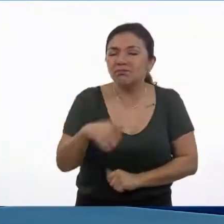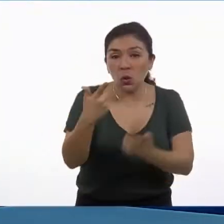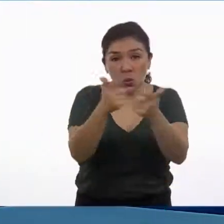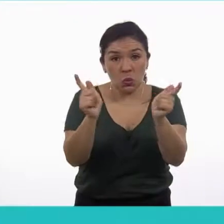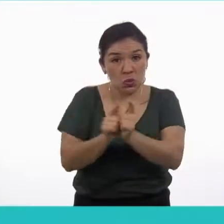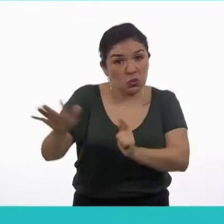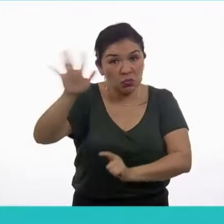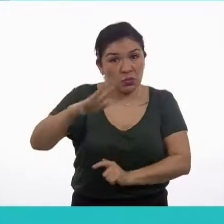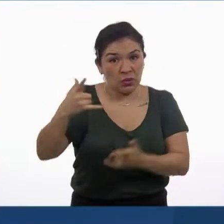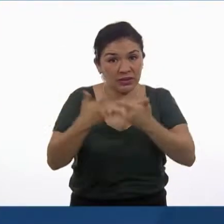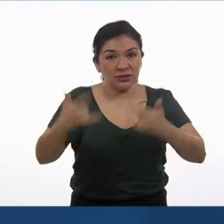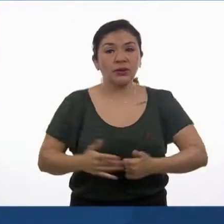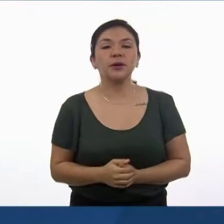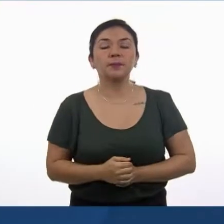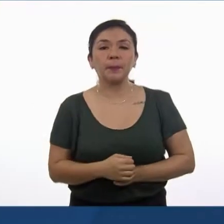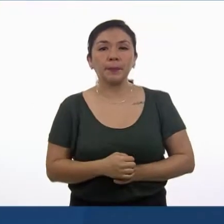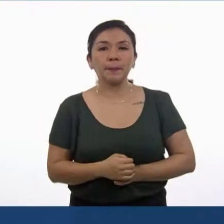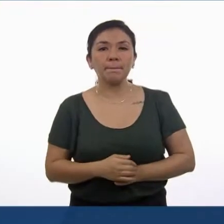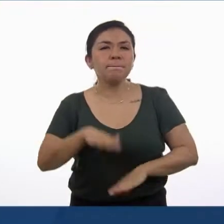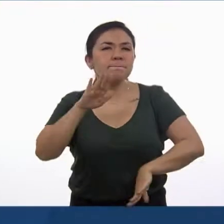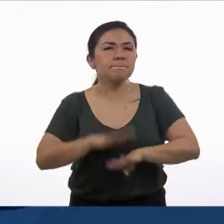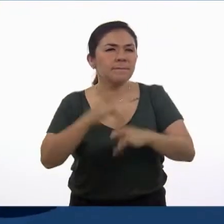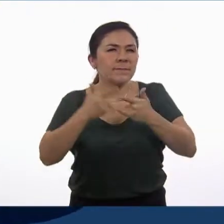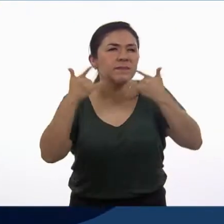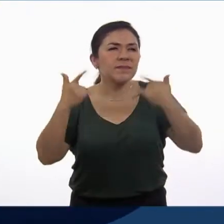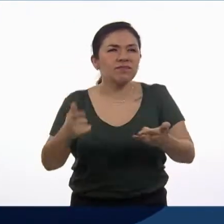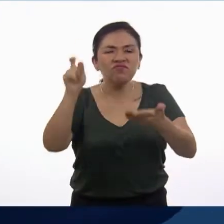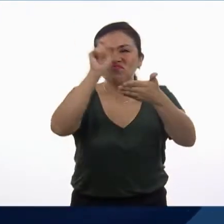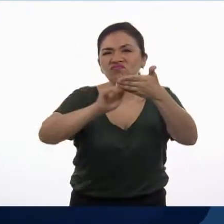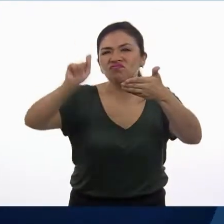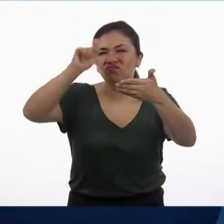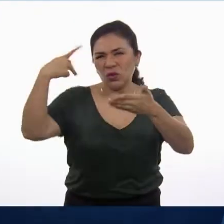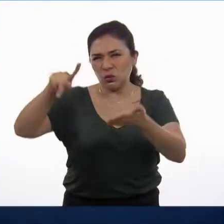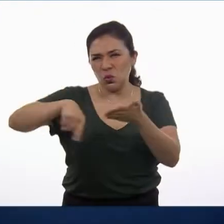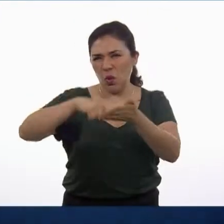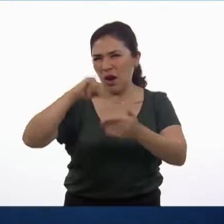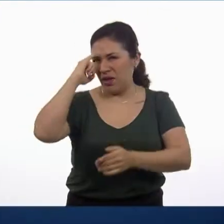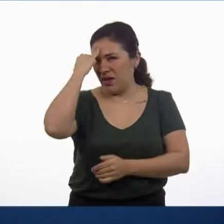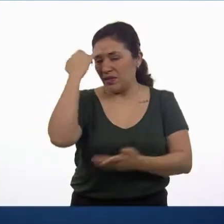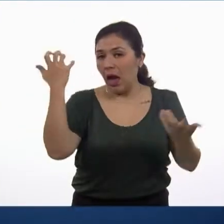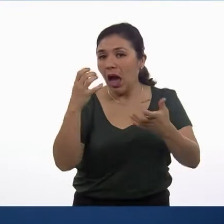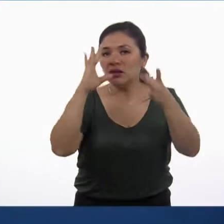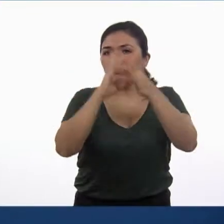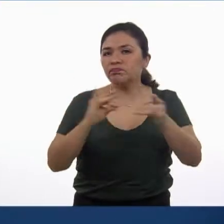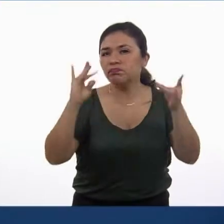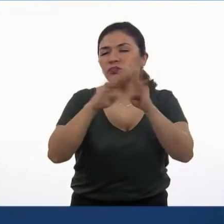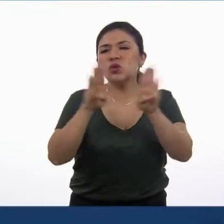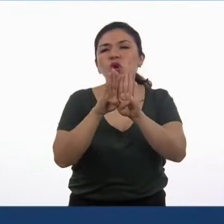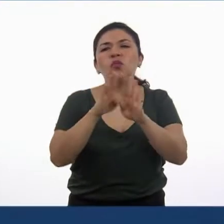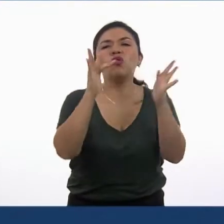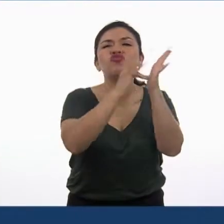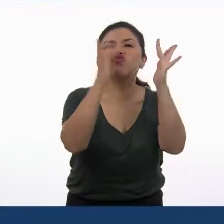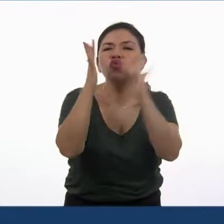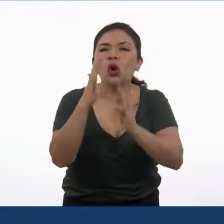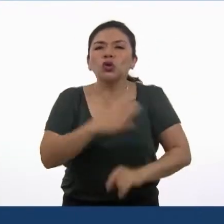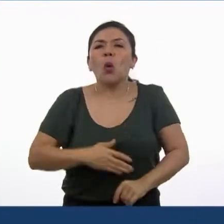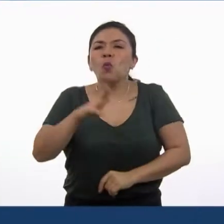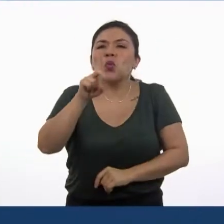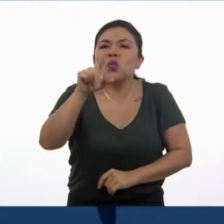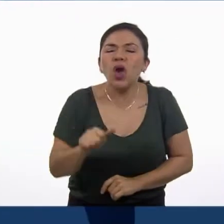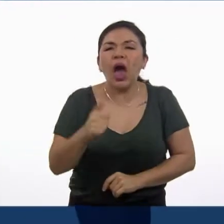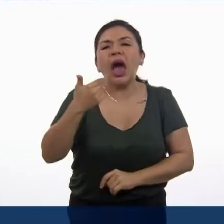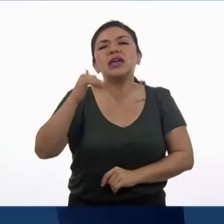civilización. Históricamente, la pintura de los manuscritos en la India se empleó para ilustrar textos sagrados budistas, hinduistas